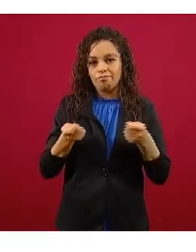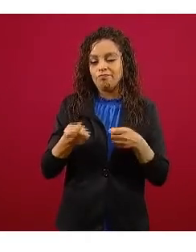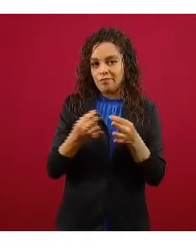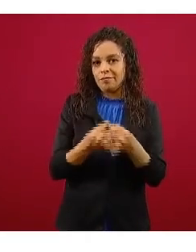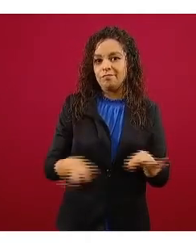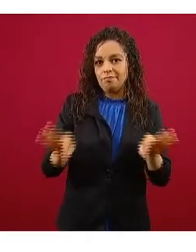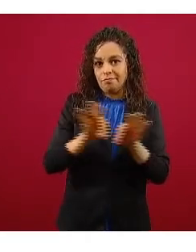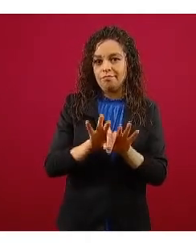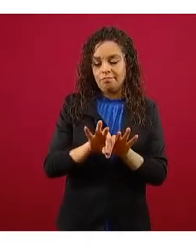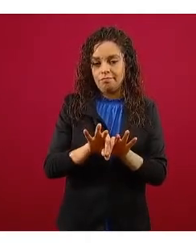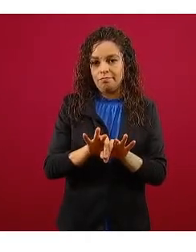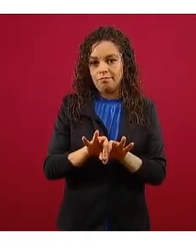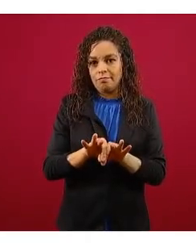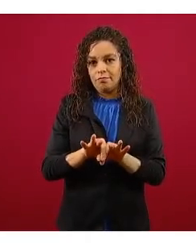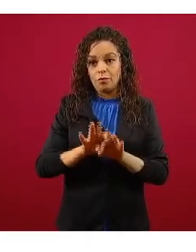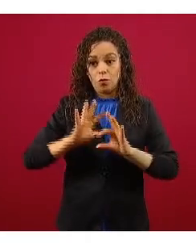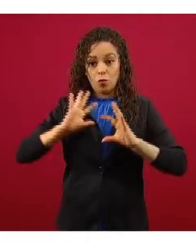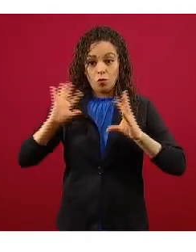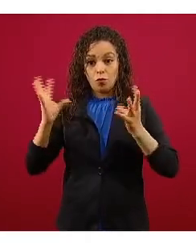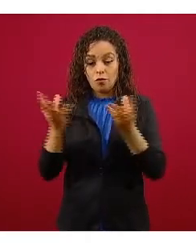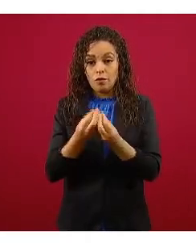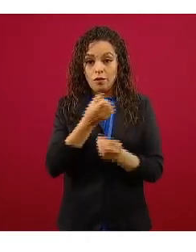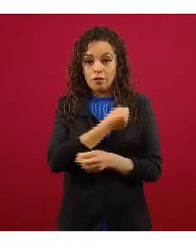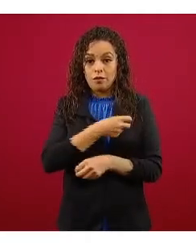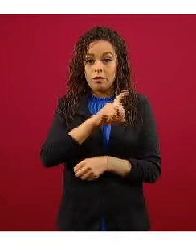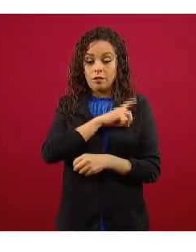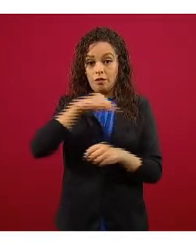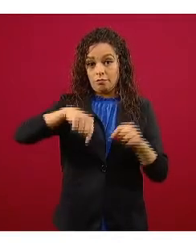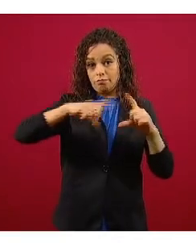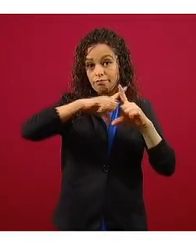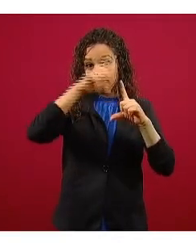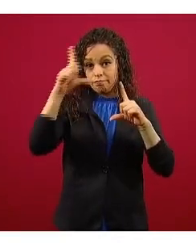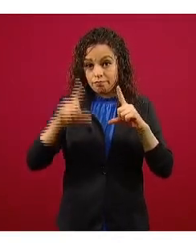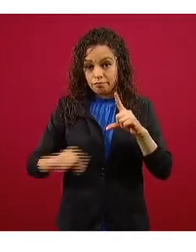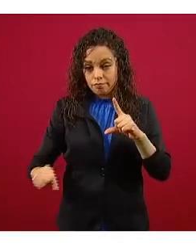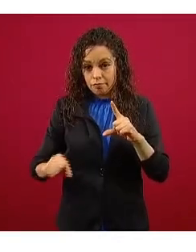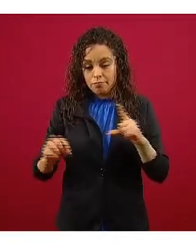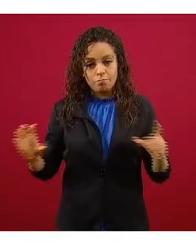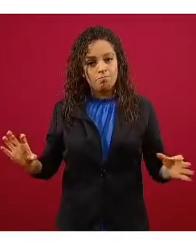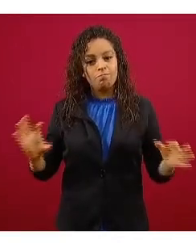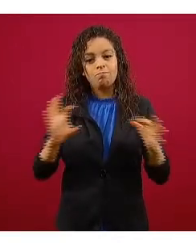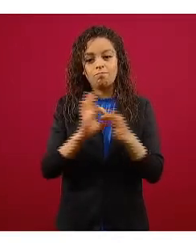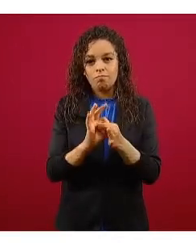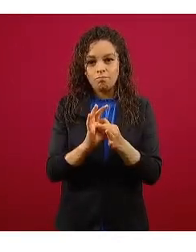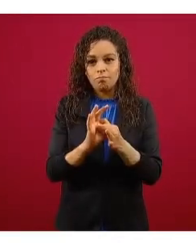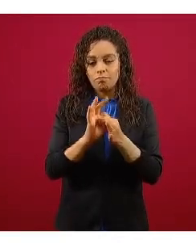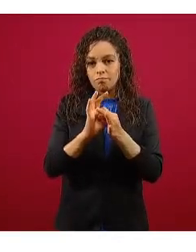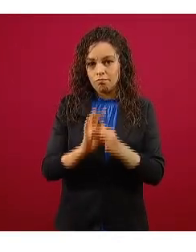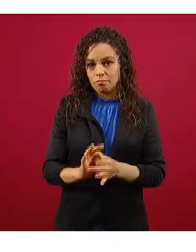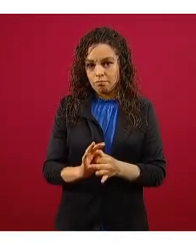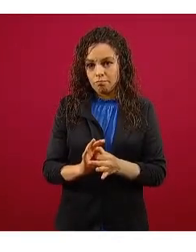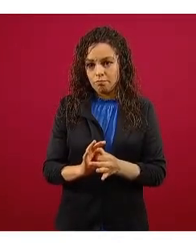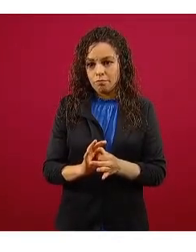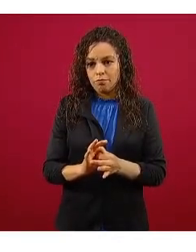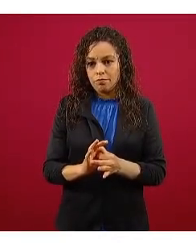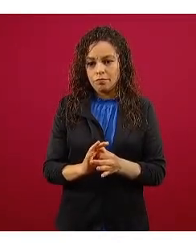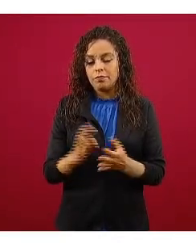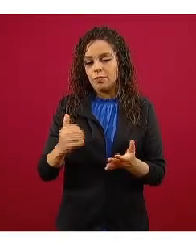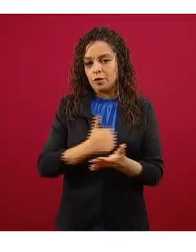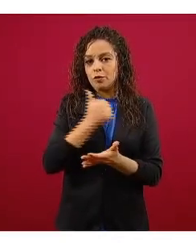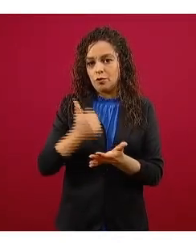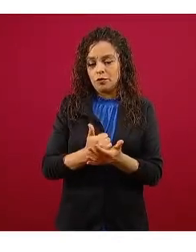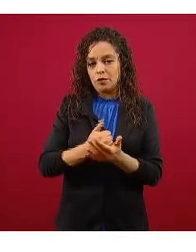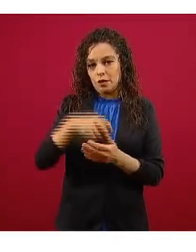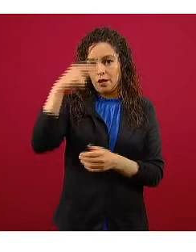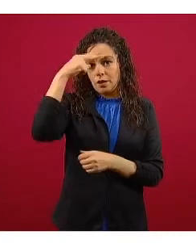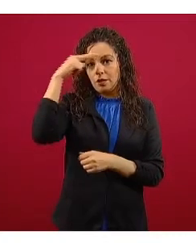de todo el sector salud a nivel nacional, pero también en coordinación con las entidades federativas, en este caso la Ciudad de